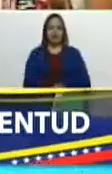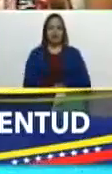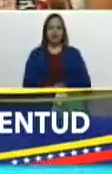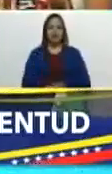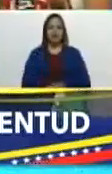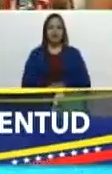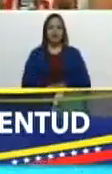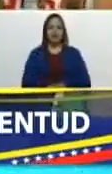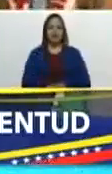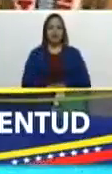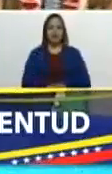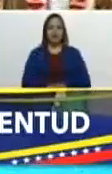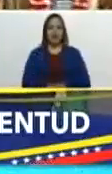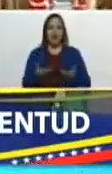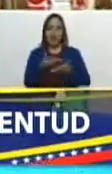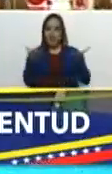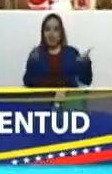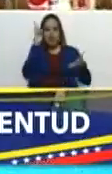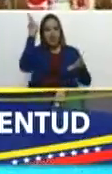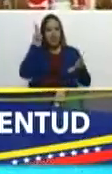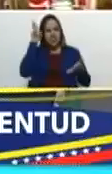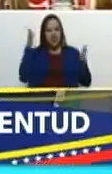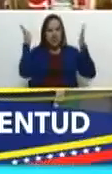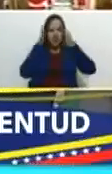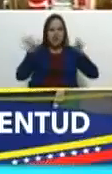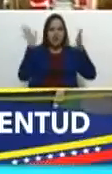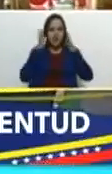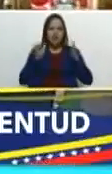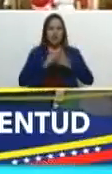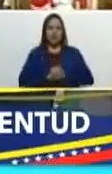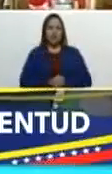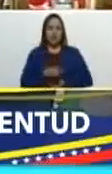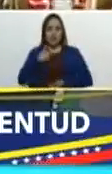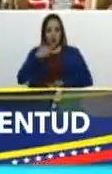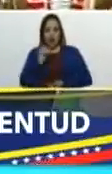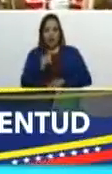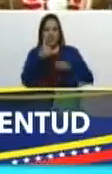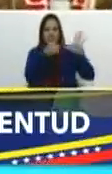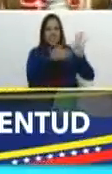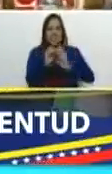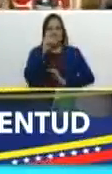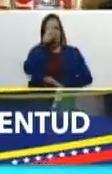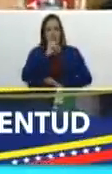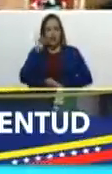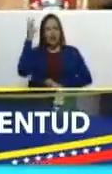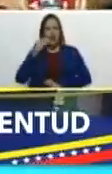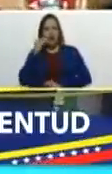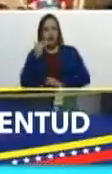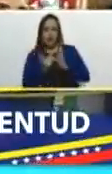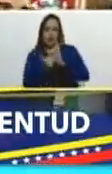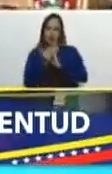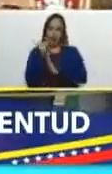una reflexión, una recomendación. Yo tengo 60 años de juventud acumulada.